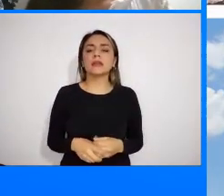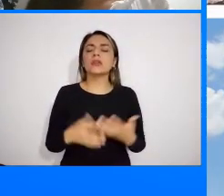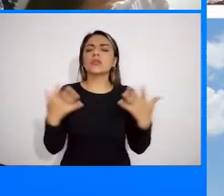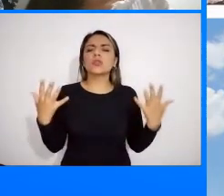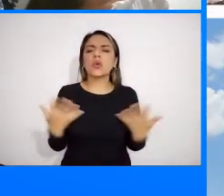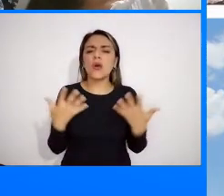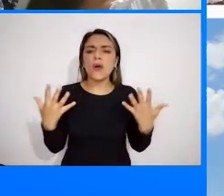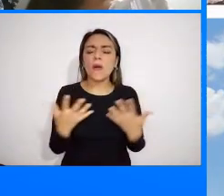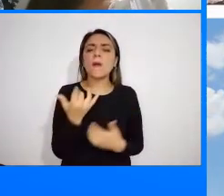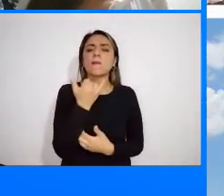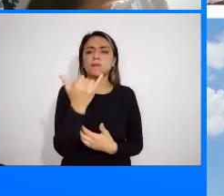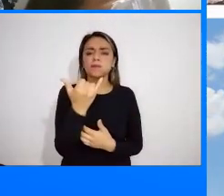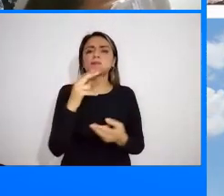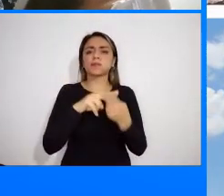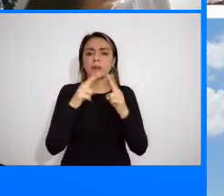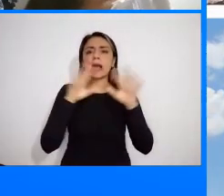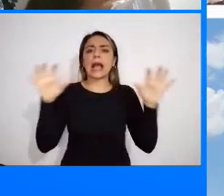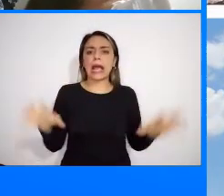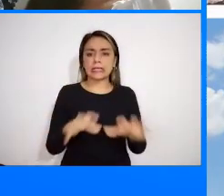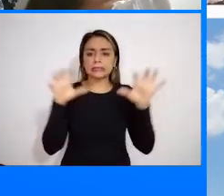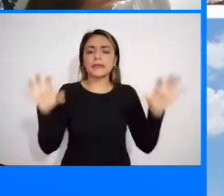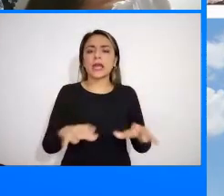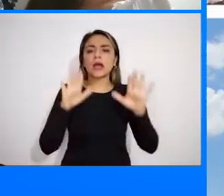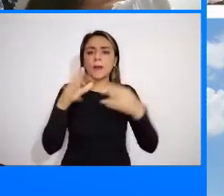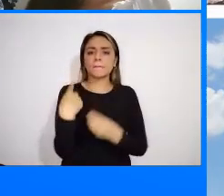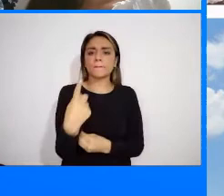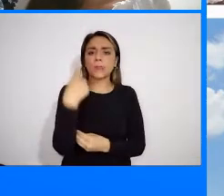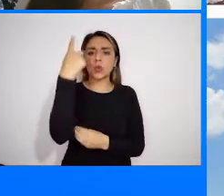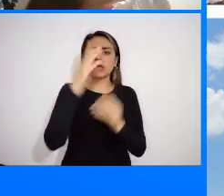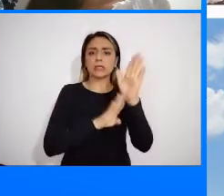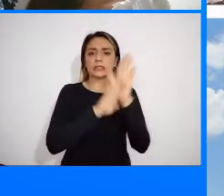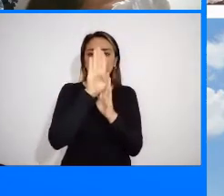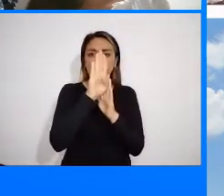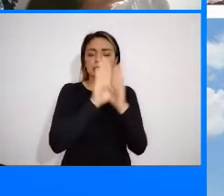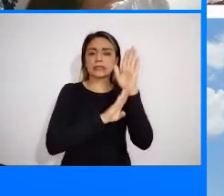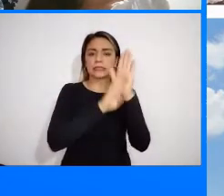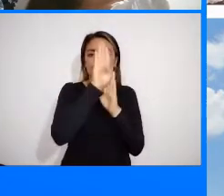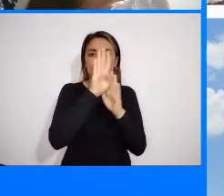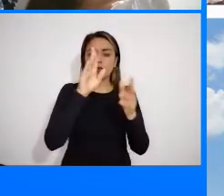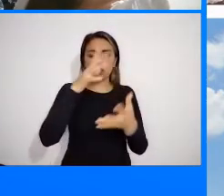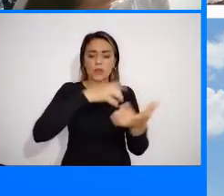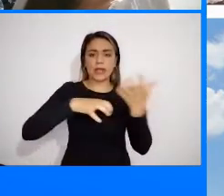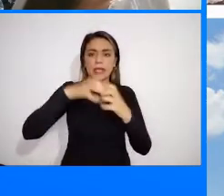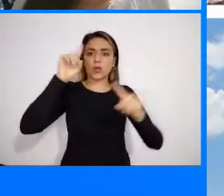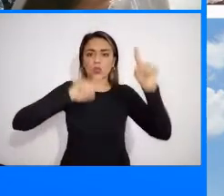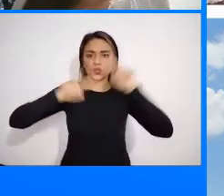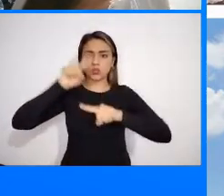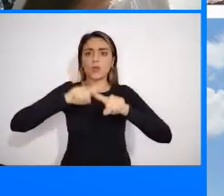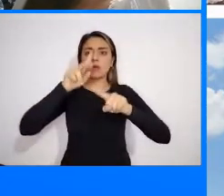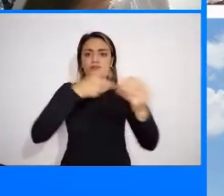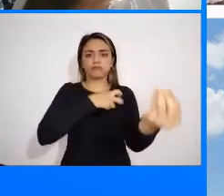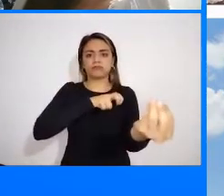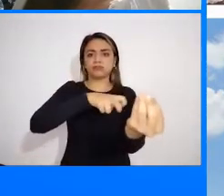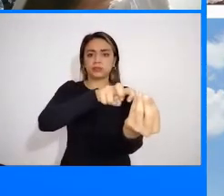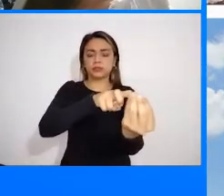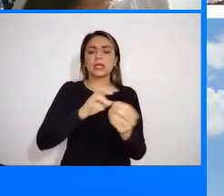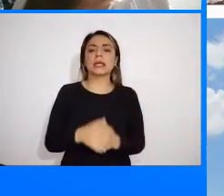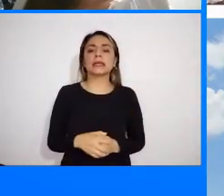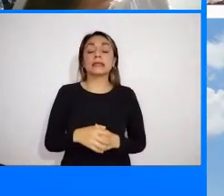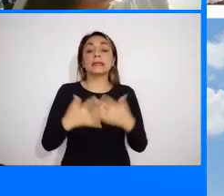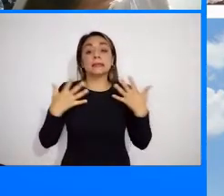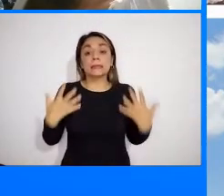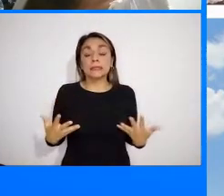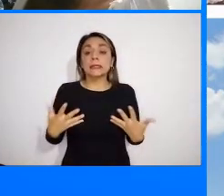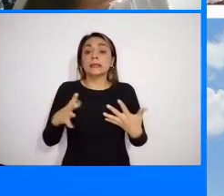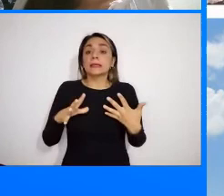lo tiene como actividad en la política del desarrollo del ecoturismo. Y pues